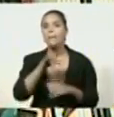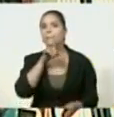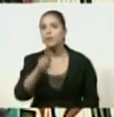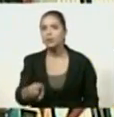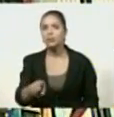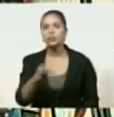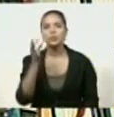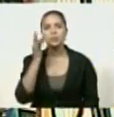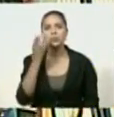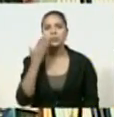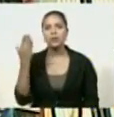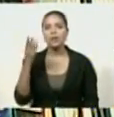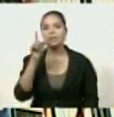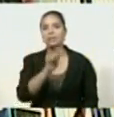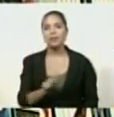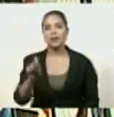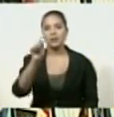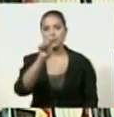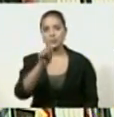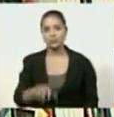Esther Yáñez, de Telesur.